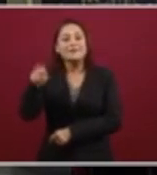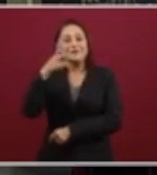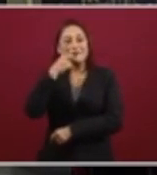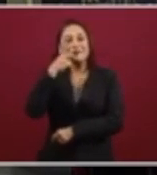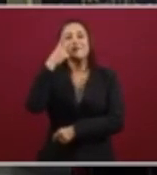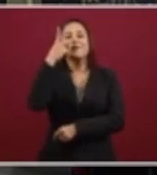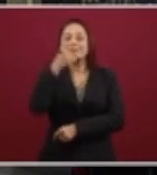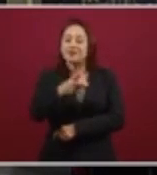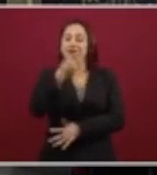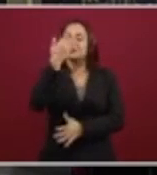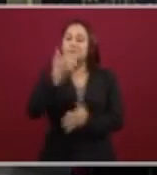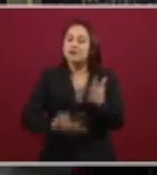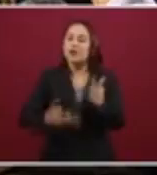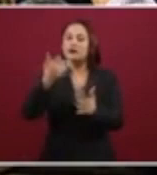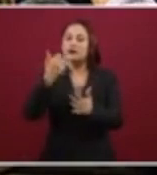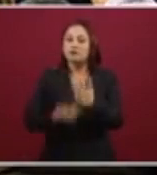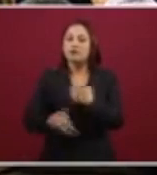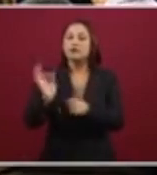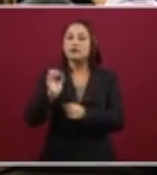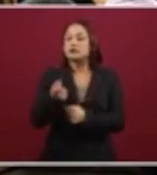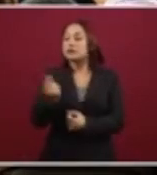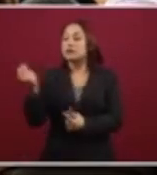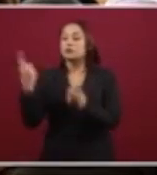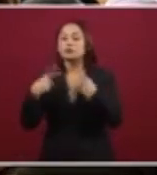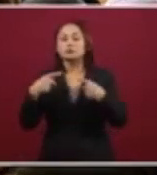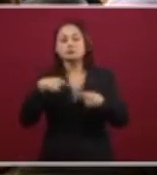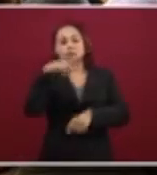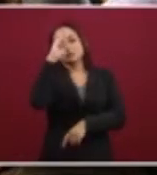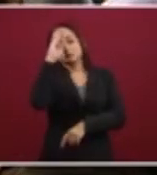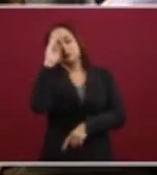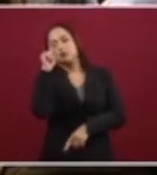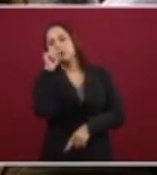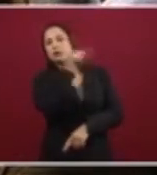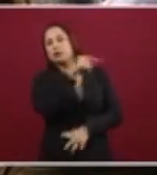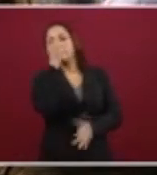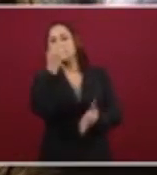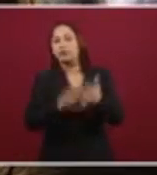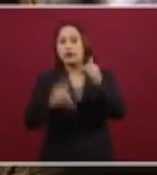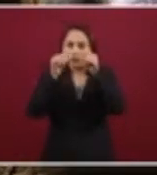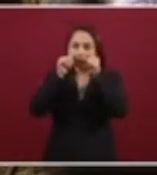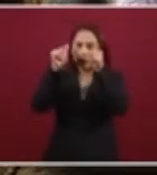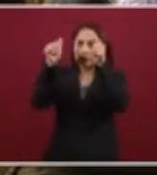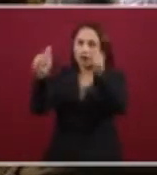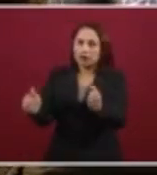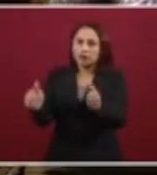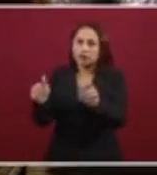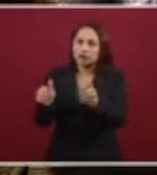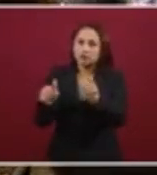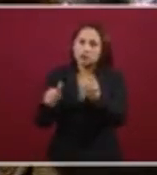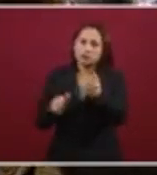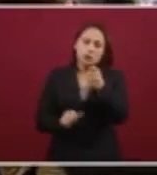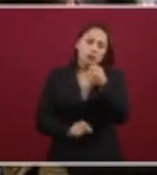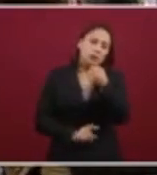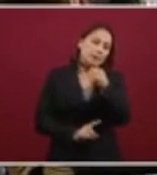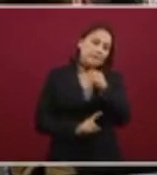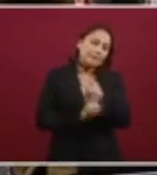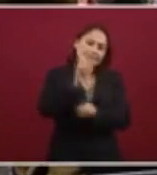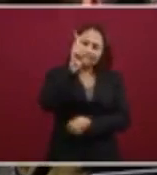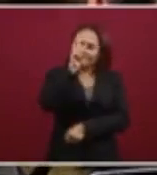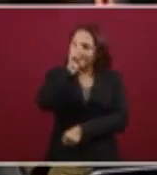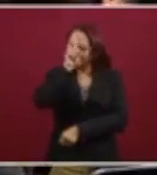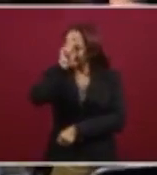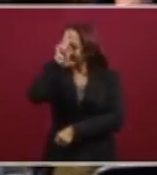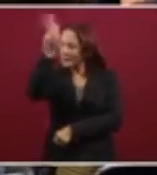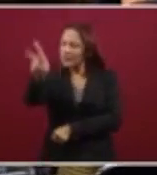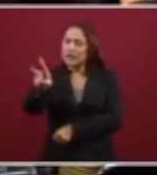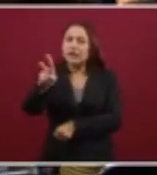causa de una pérdida de popularidad el asunto de la violencia y el crimen. Pues está bien la encuesta,